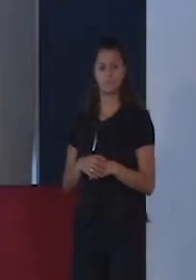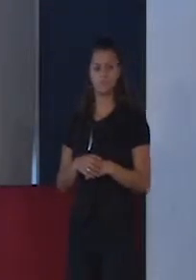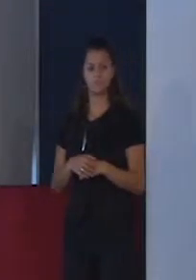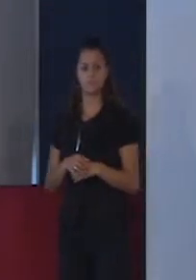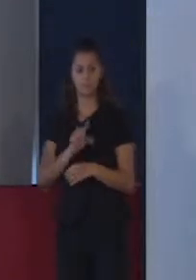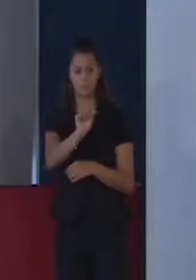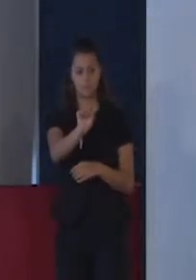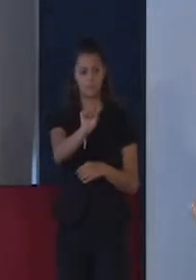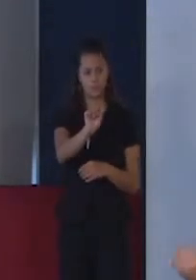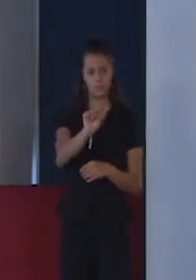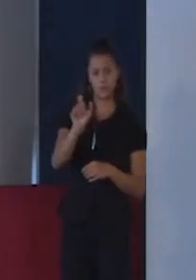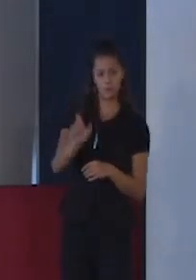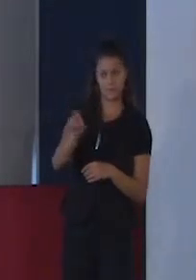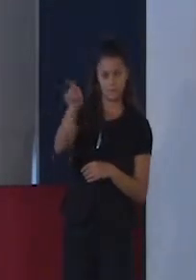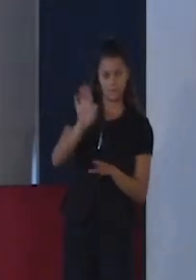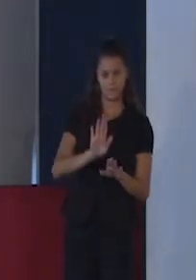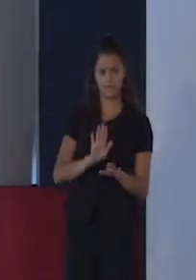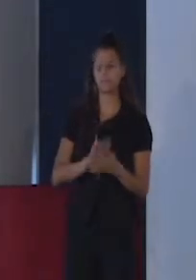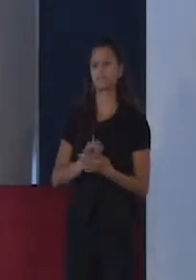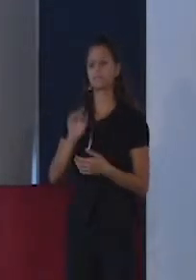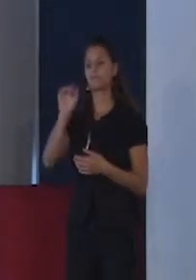Espérame que una persona está así, ya no la